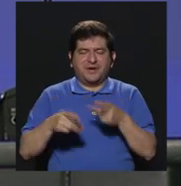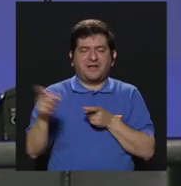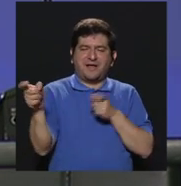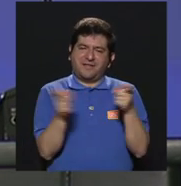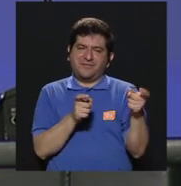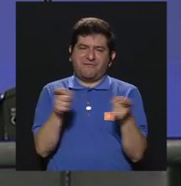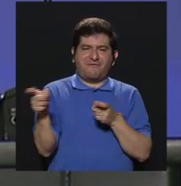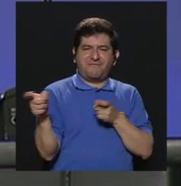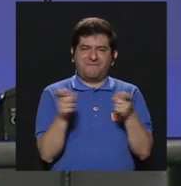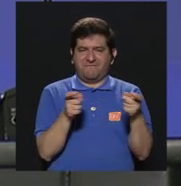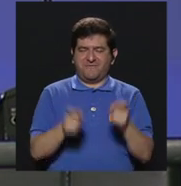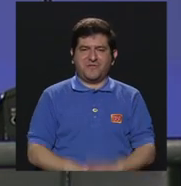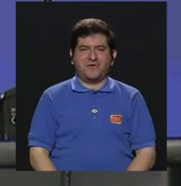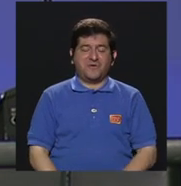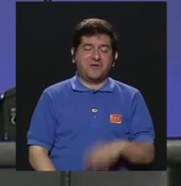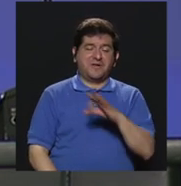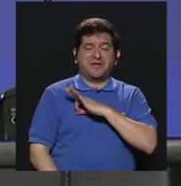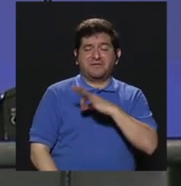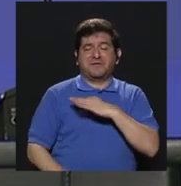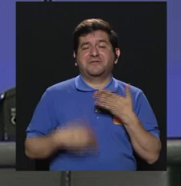regulador y bienhechor.